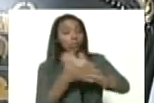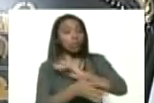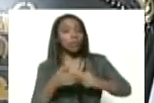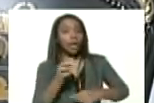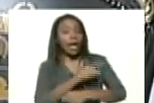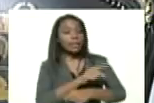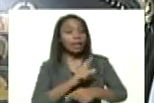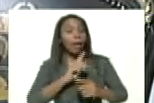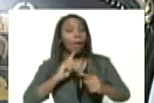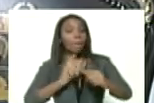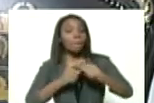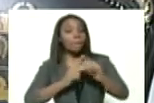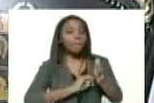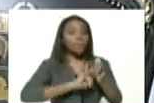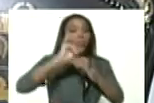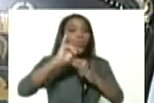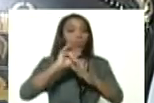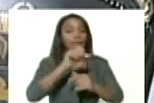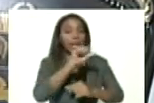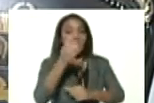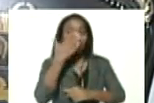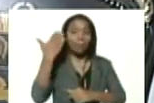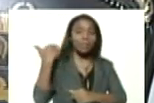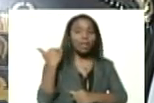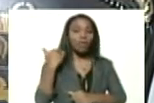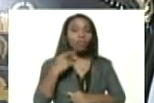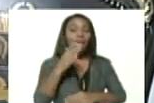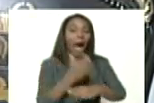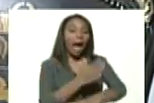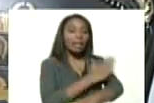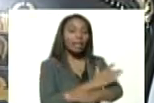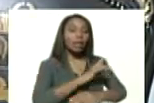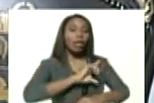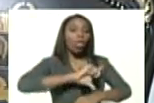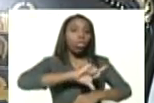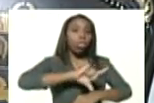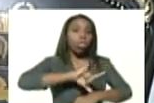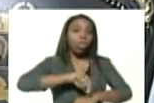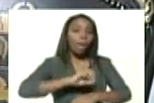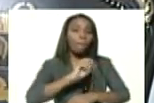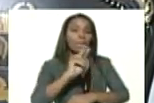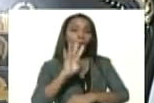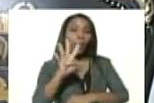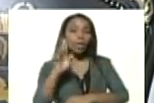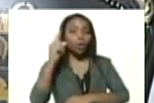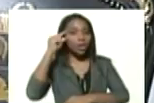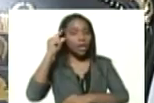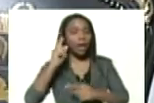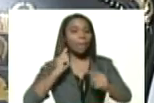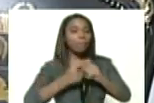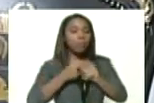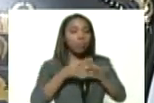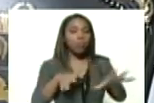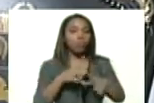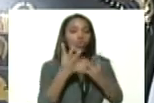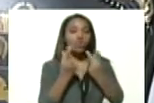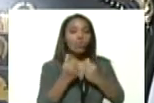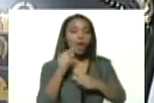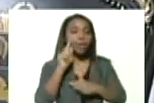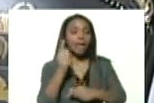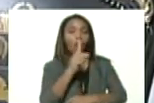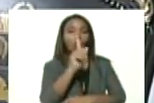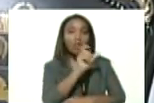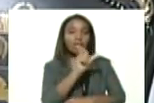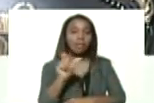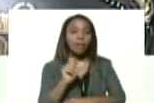se duplica la cifra de la semana anterior si antes se tardó hasta 24 días en duplicar una cifra ahora menos una semana